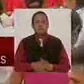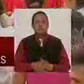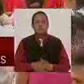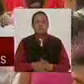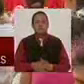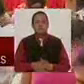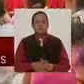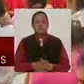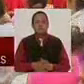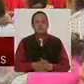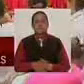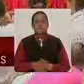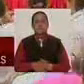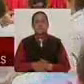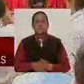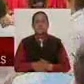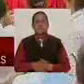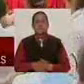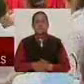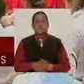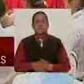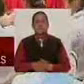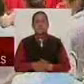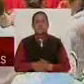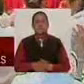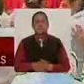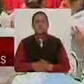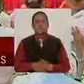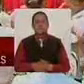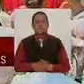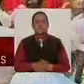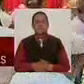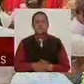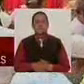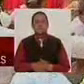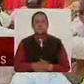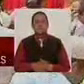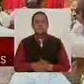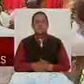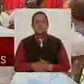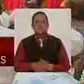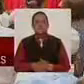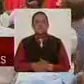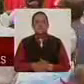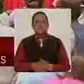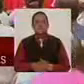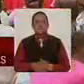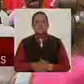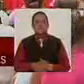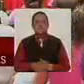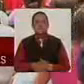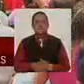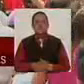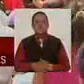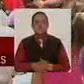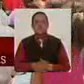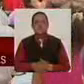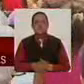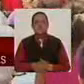santuamui, inanunque, simple. Y camiscam, la magiscam, continiscam, tu